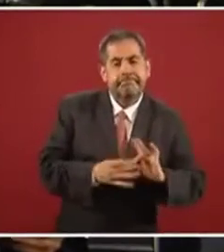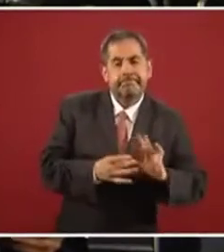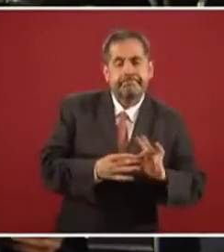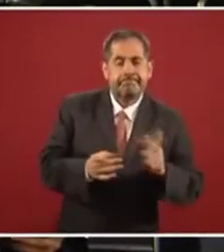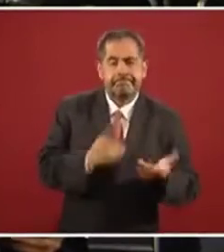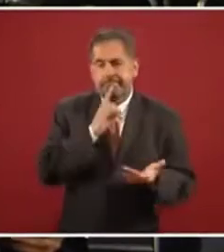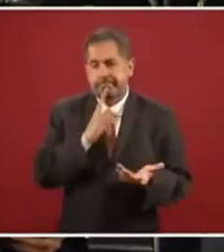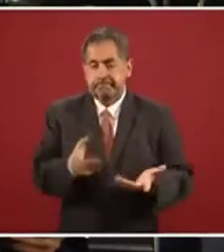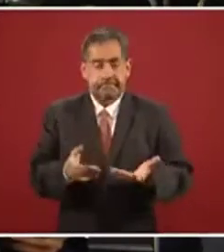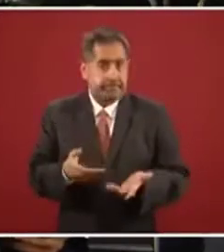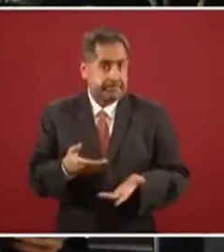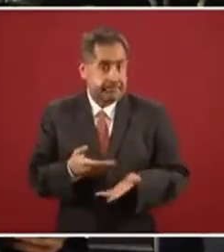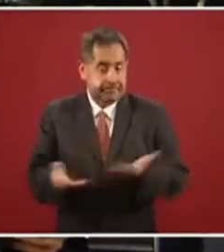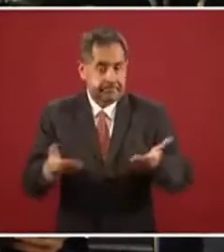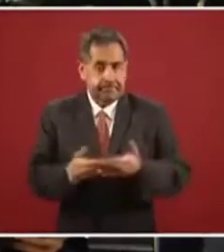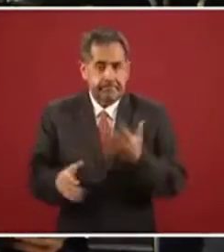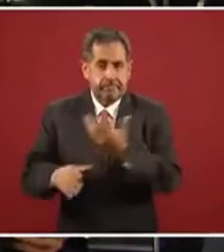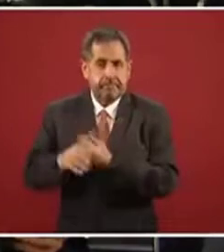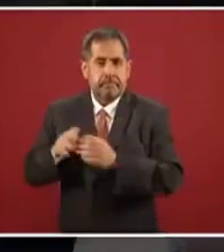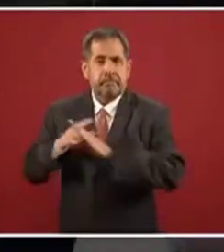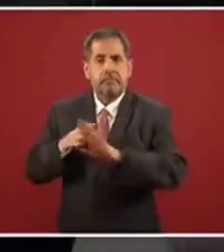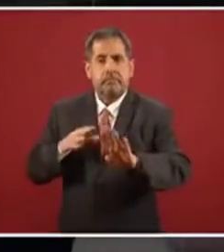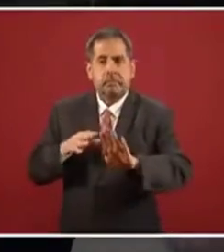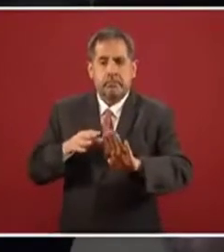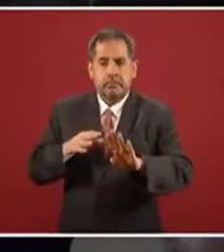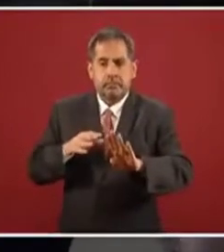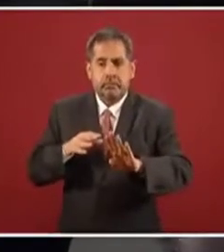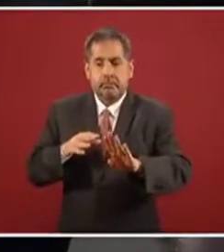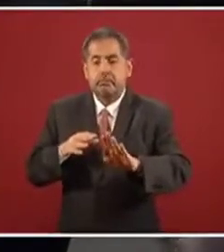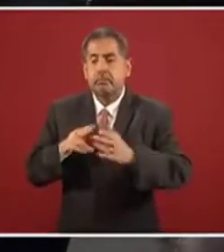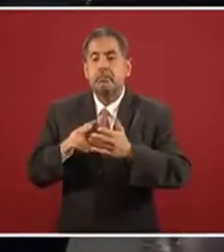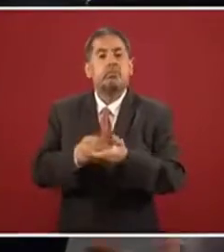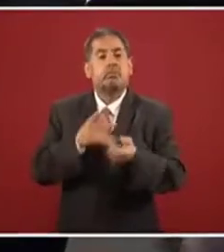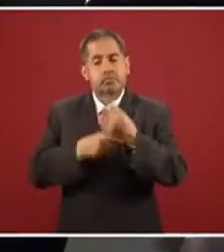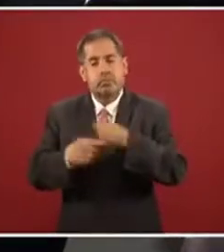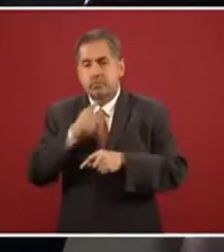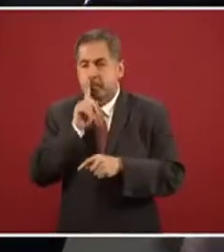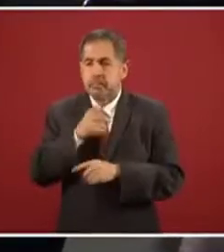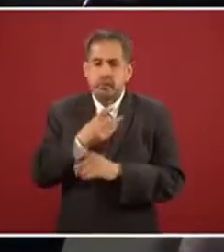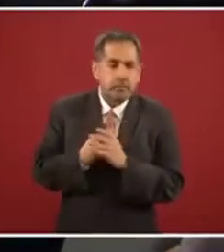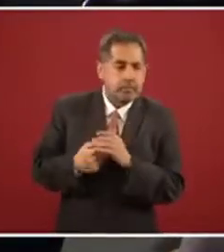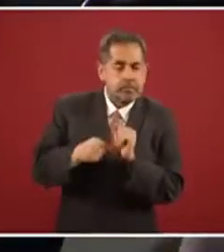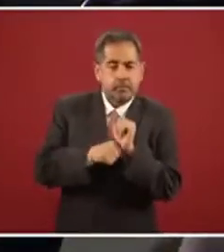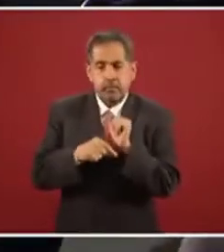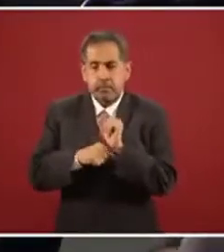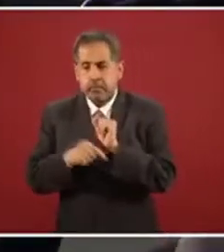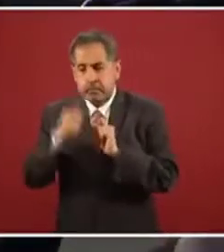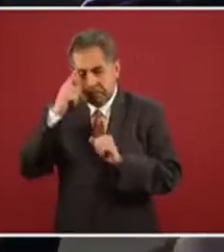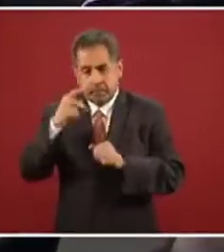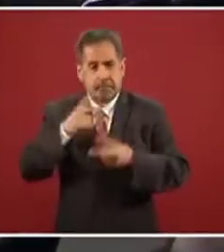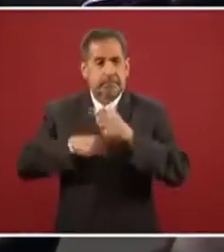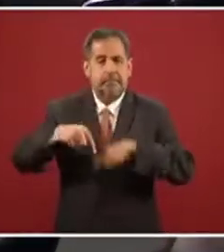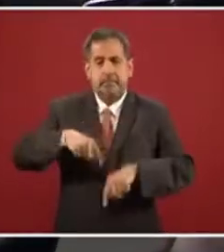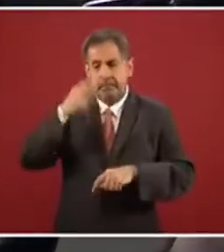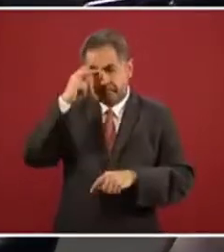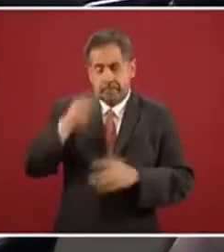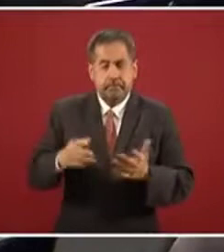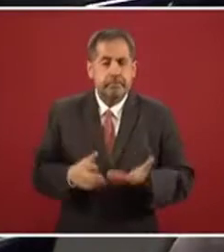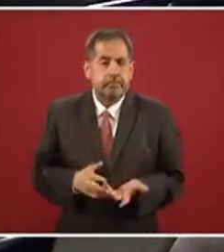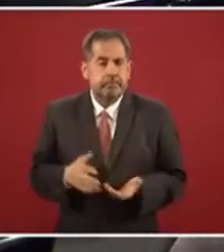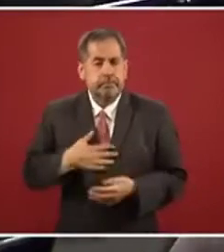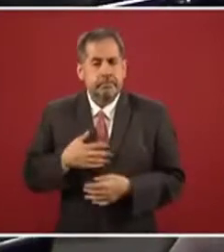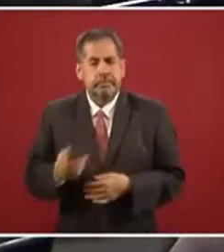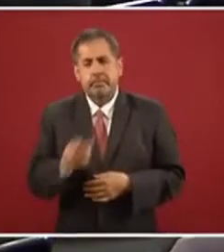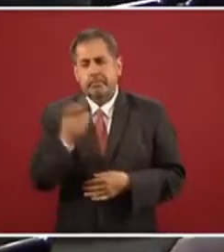el sentido de que ahora los migrantes pues tienen que volver otra vez a esconderse para poder estar en territorio mexicano. Mi